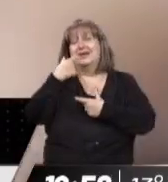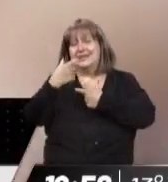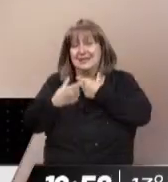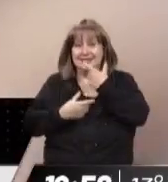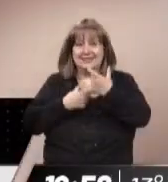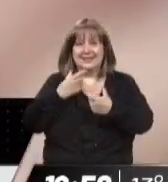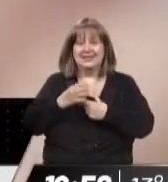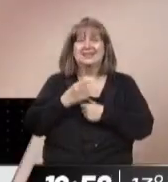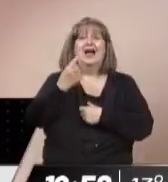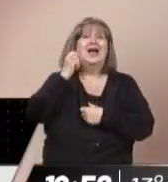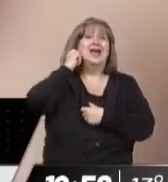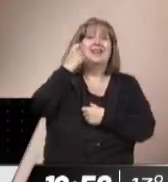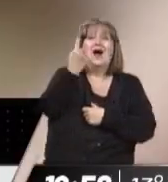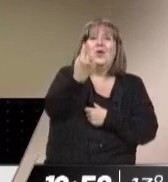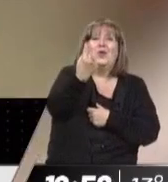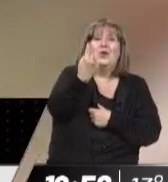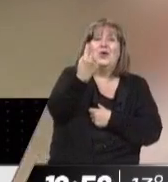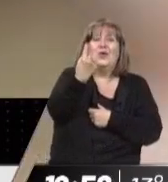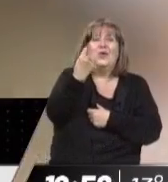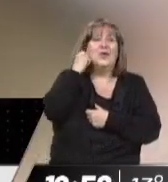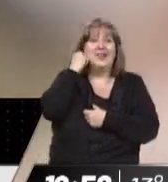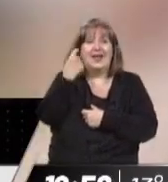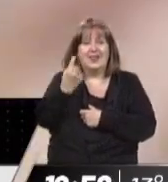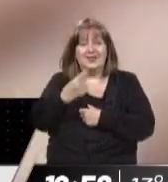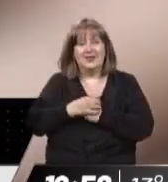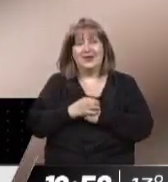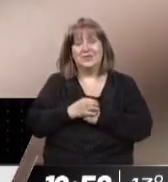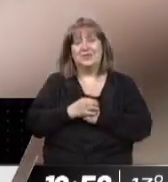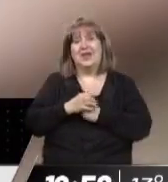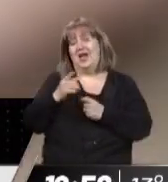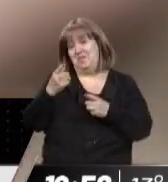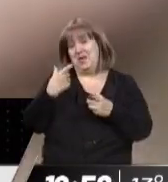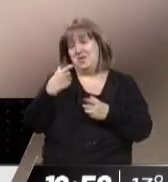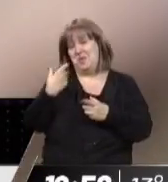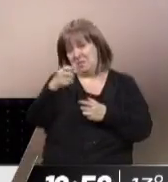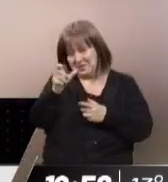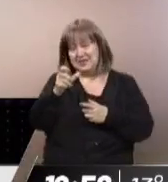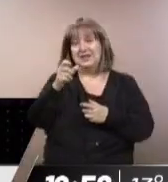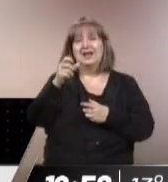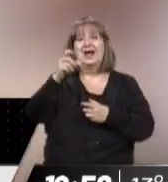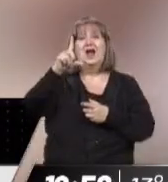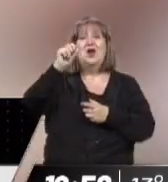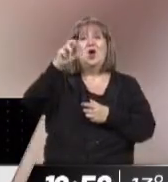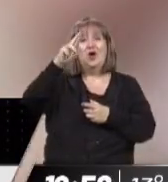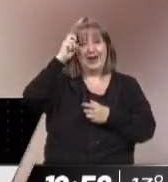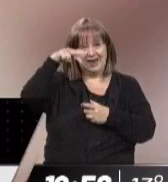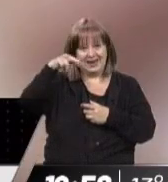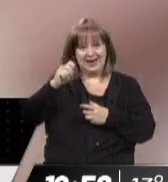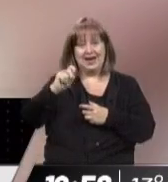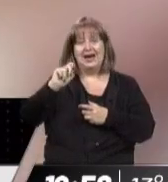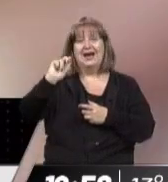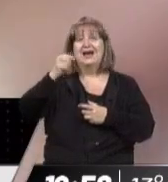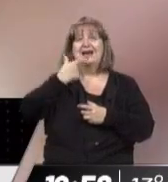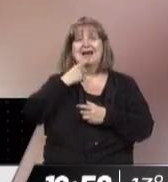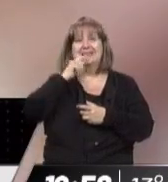Tiene apenas un año este bebé. Ay, no, mi chico. Y la usuaria Lorena Castel fue quien mostró este video a través de las diferentes redes